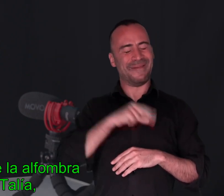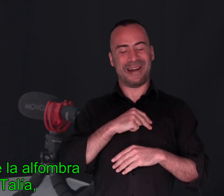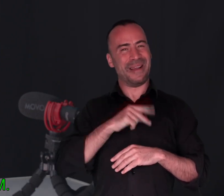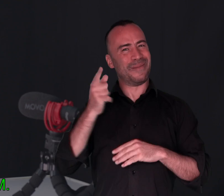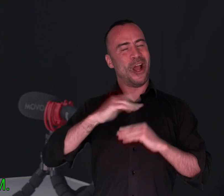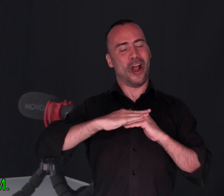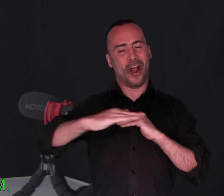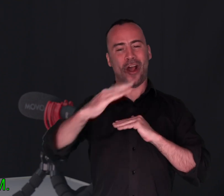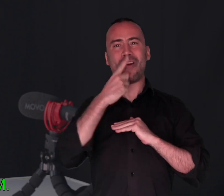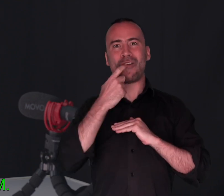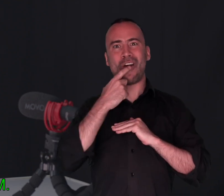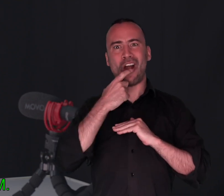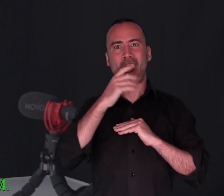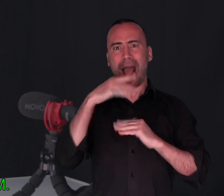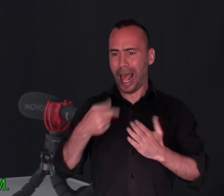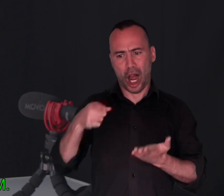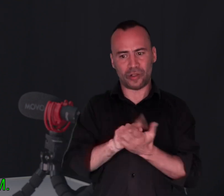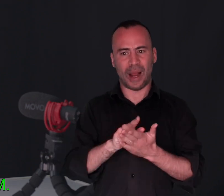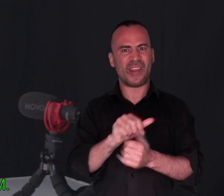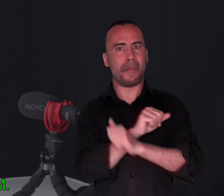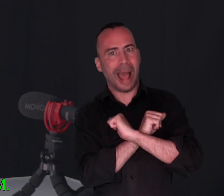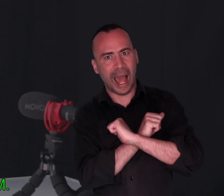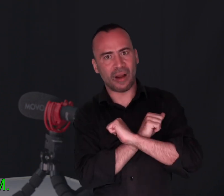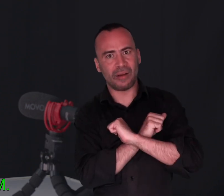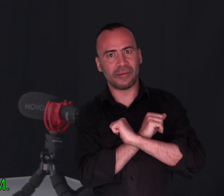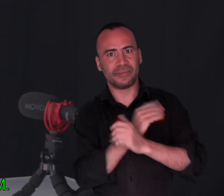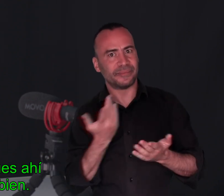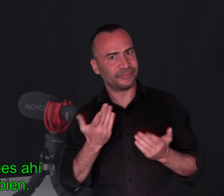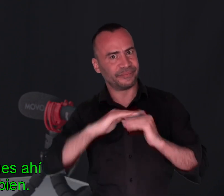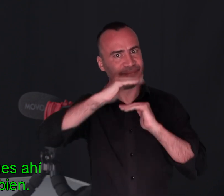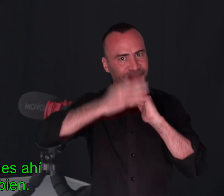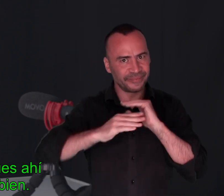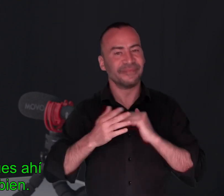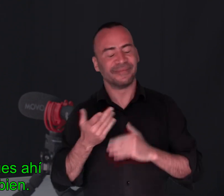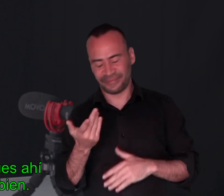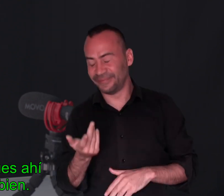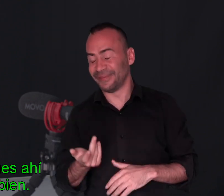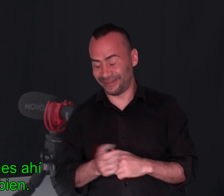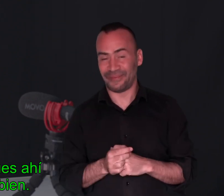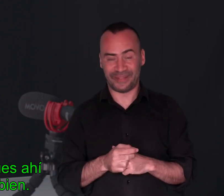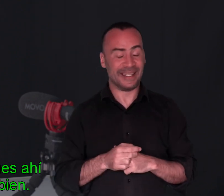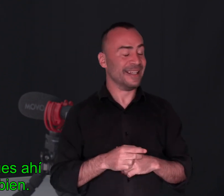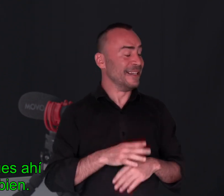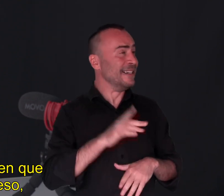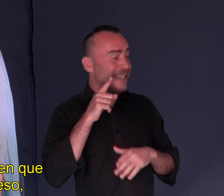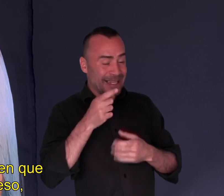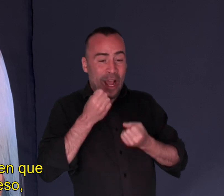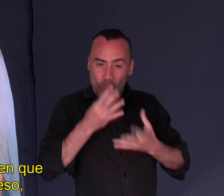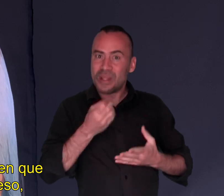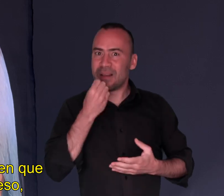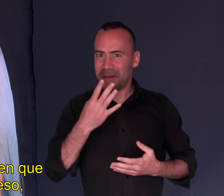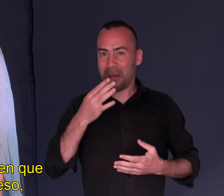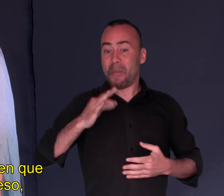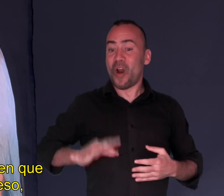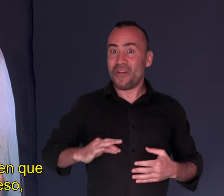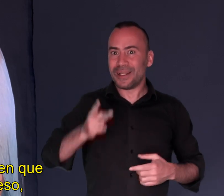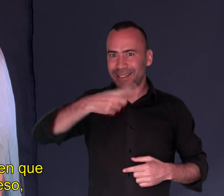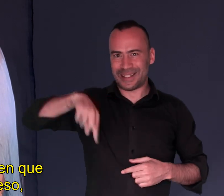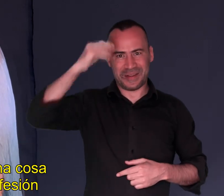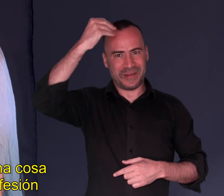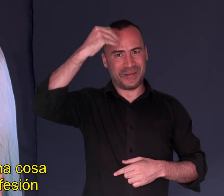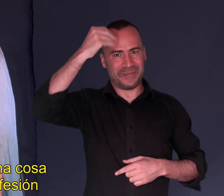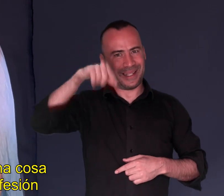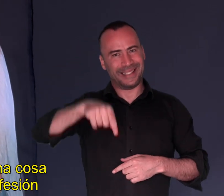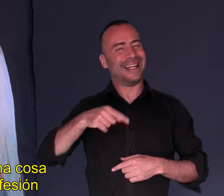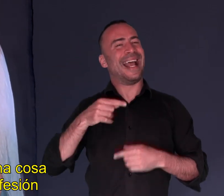ostala a al in al inem y Y bueno pues ahí estamos bien Es que es está muy bien que cuentes